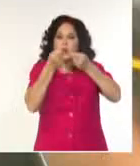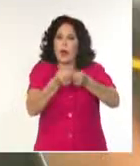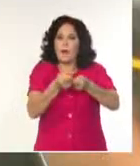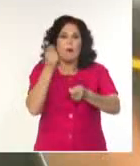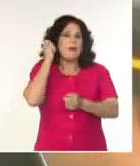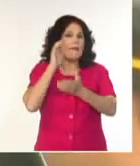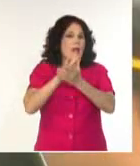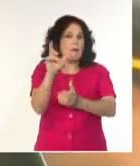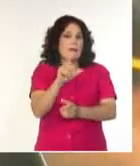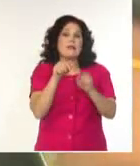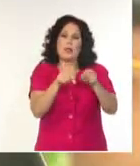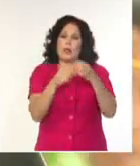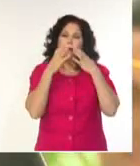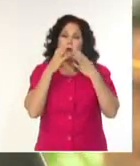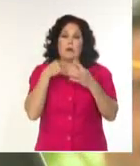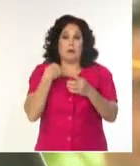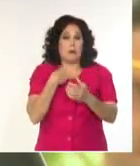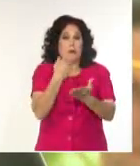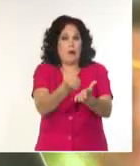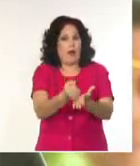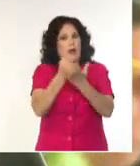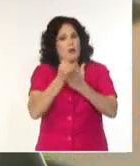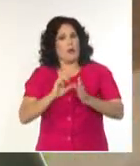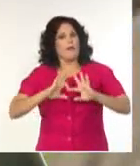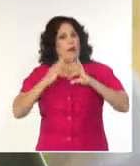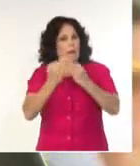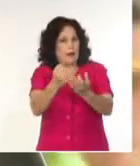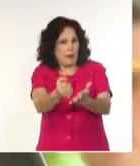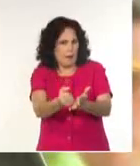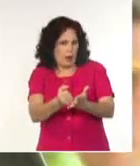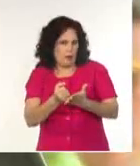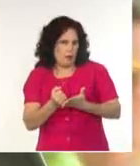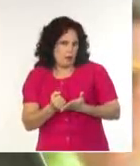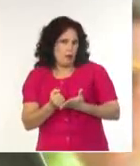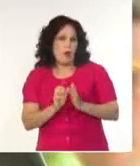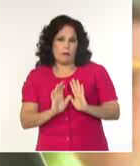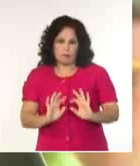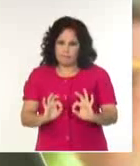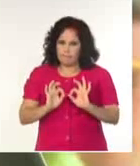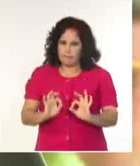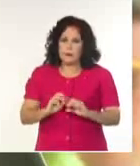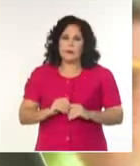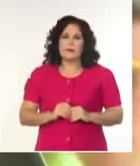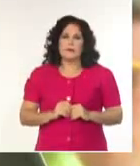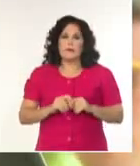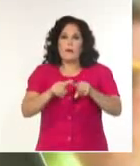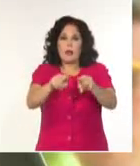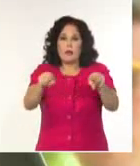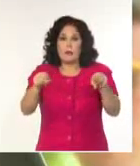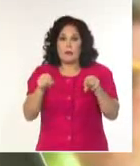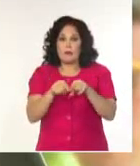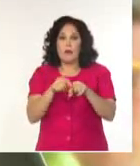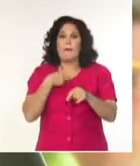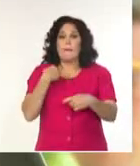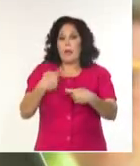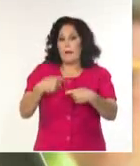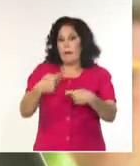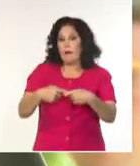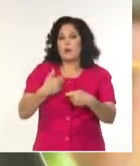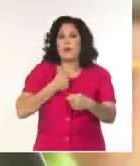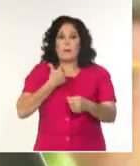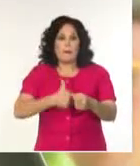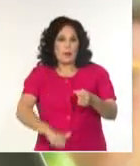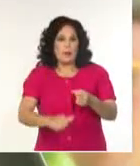extraordinario. Tengo la ayuda de mi familia, porque somos un sujeto colectivo, donde trabajan mi marido, mi hijo y